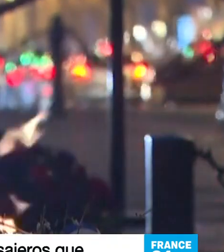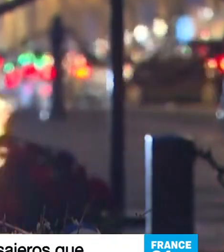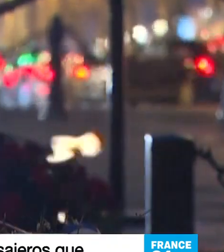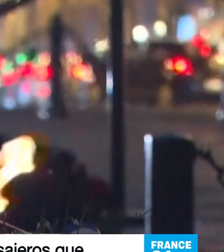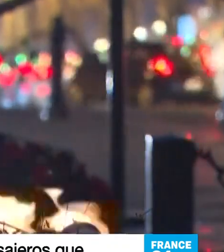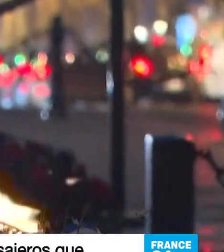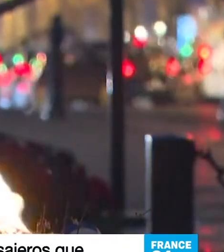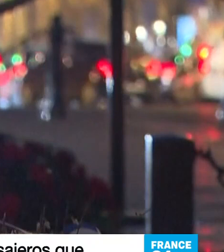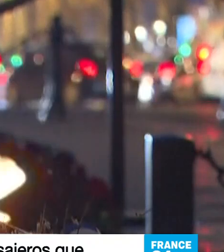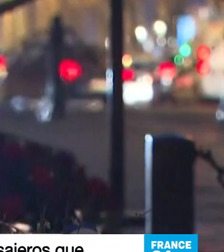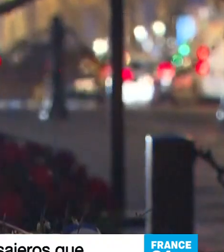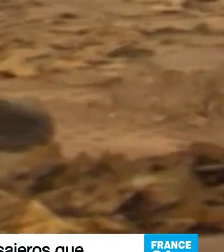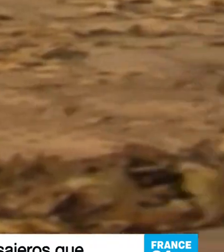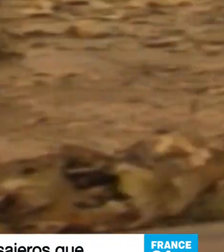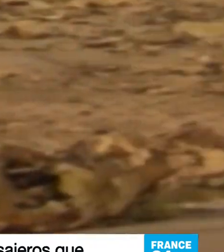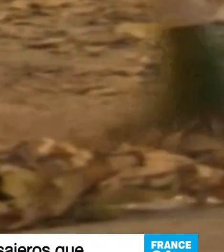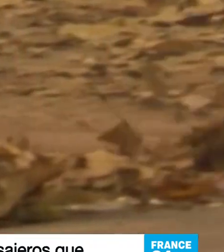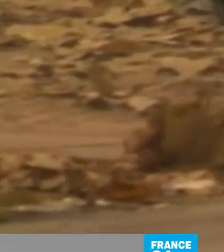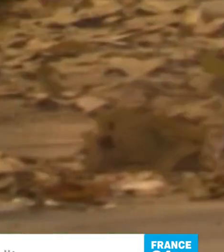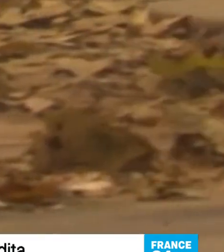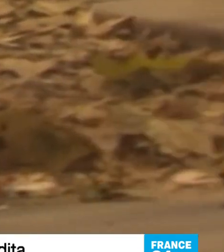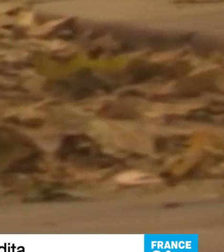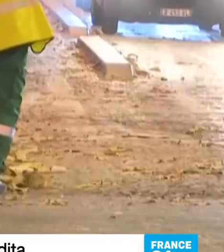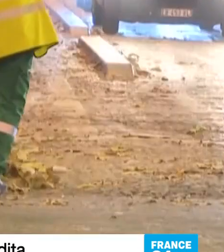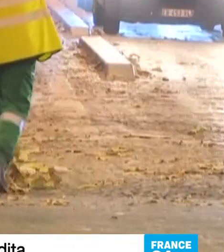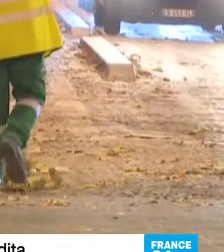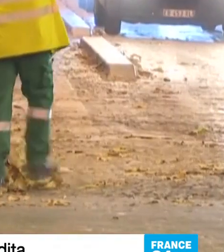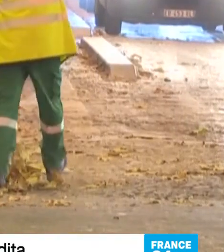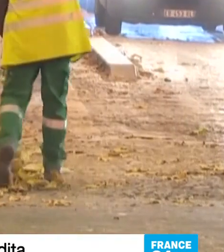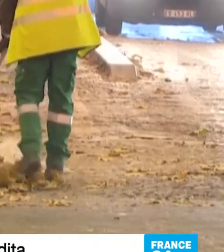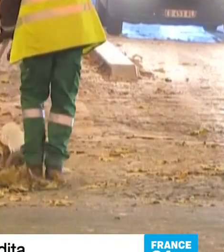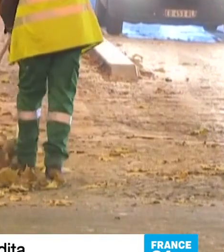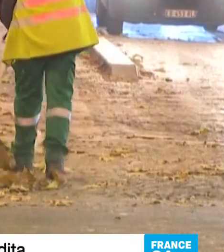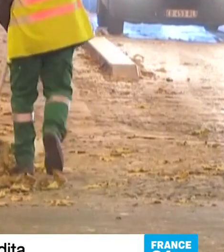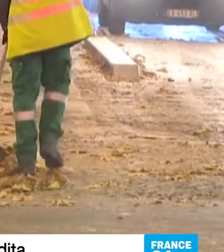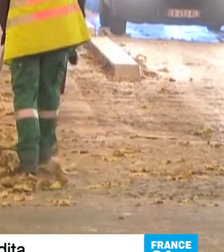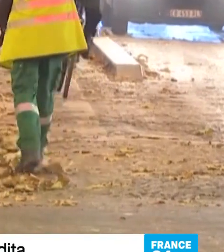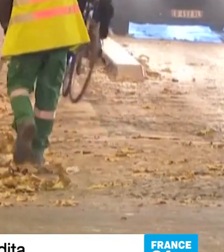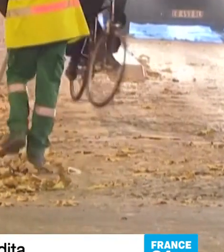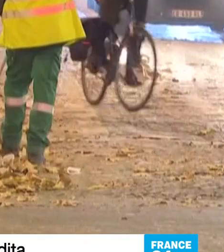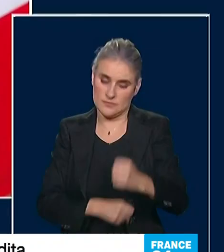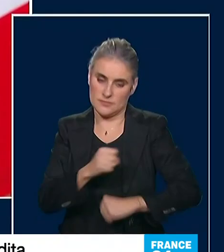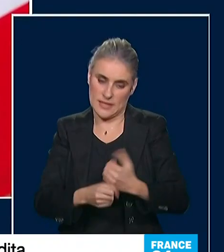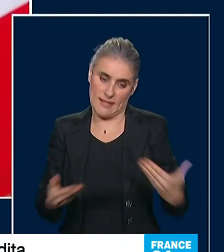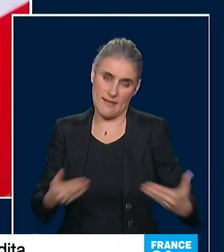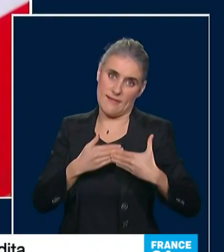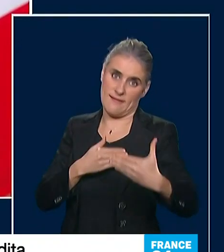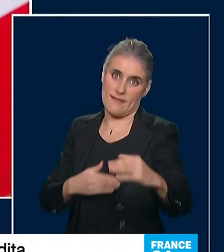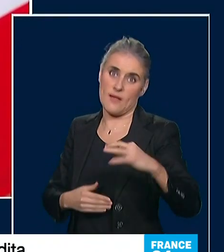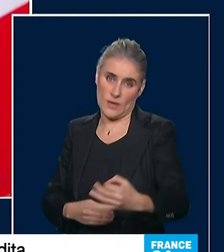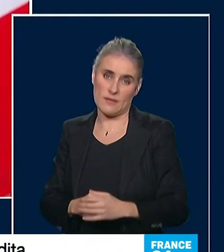una profunda reforma institucional y la controversial reforma de las pensiones que pretende llevar la edad de jubilación a los 65 años